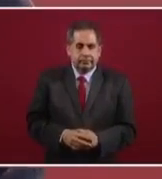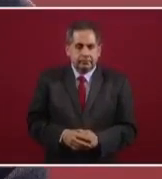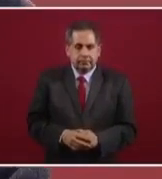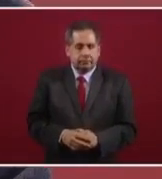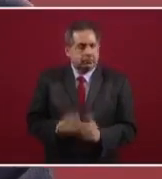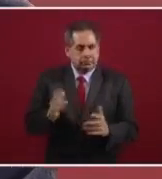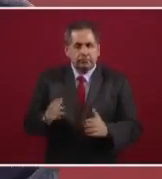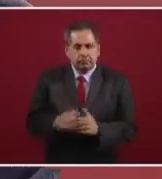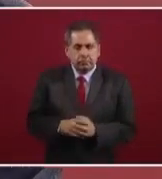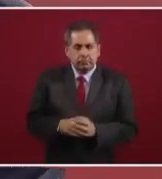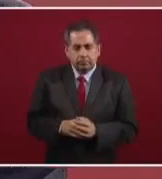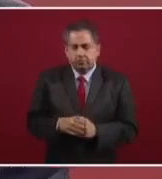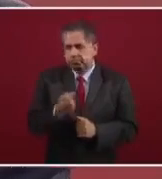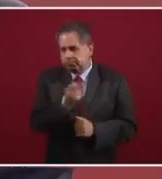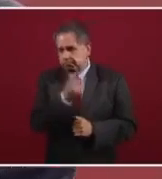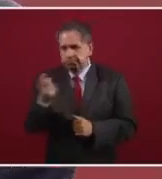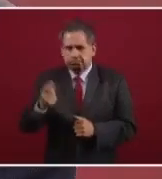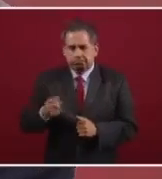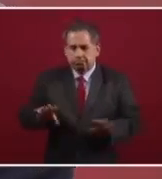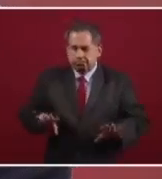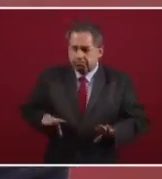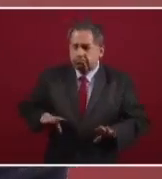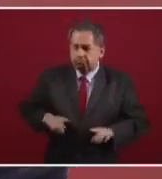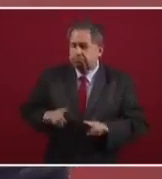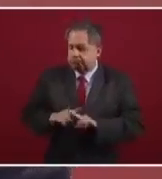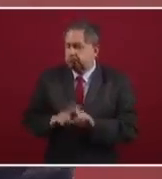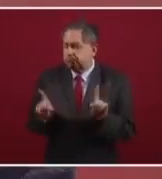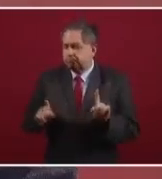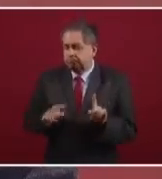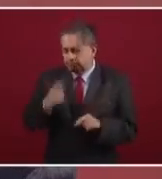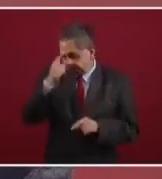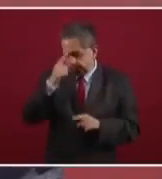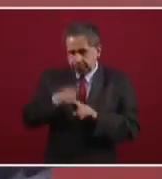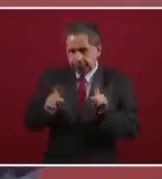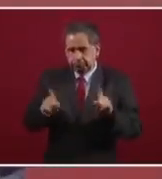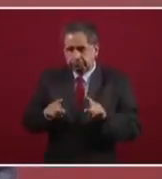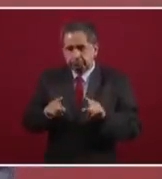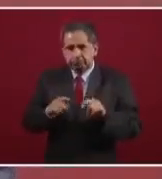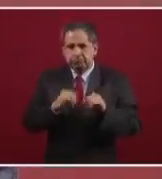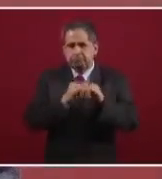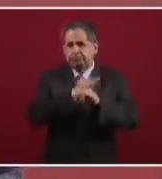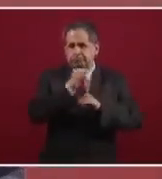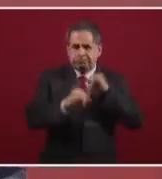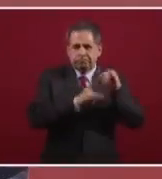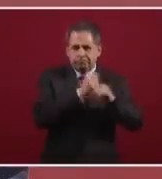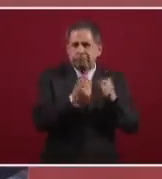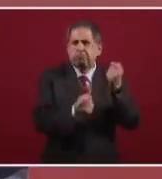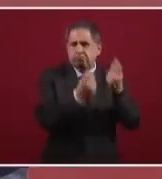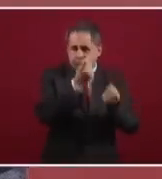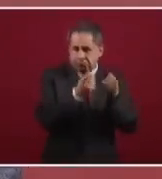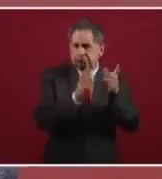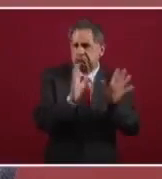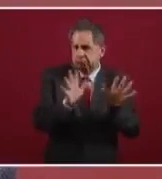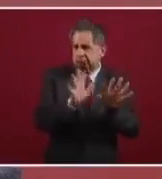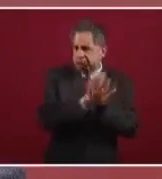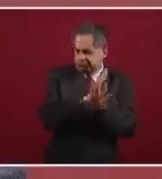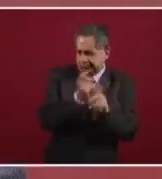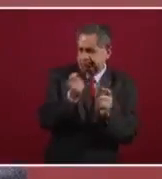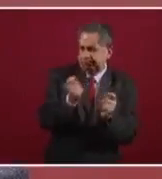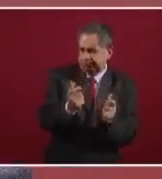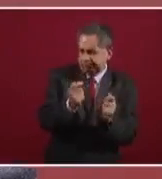Ya hay una actitud distinta en organismos financieros internacionales,